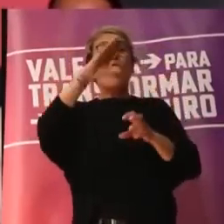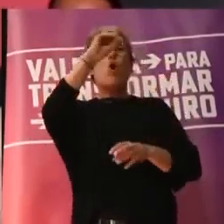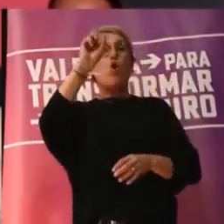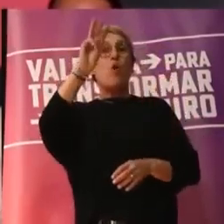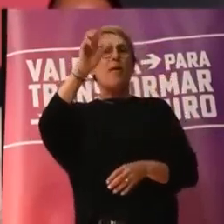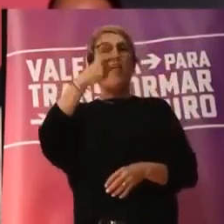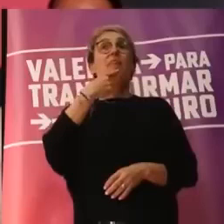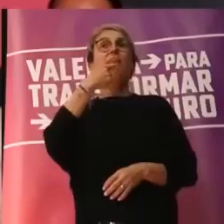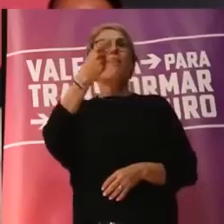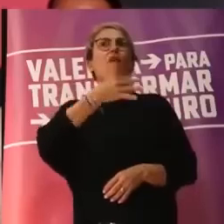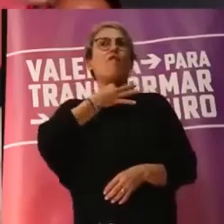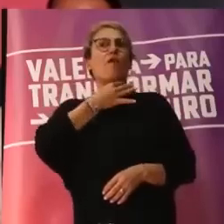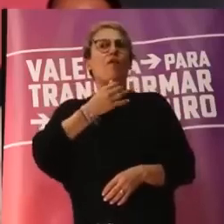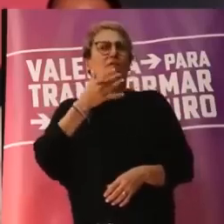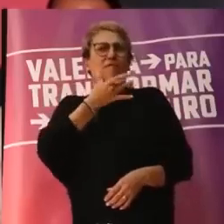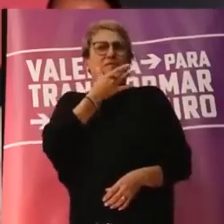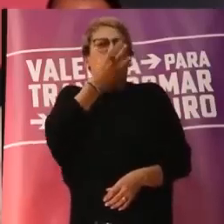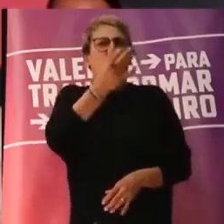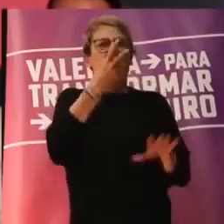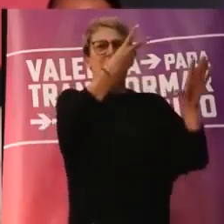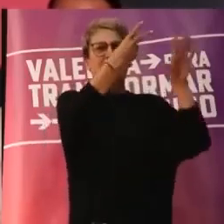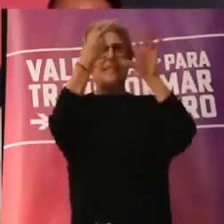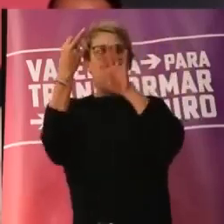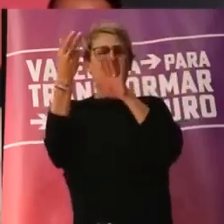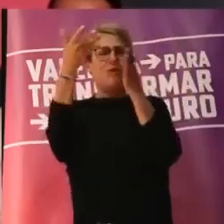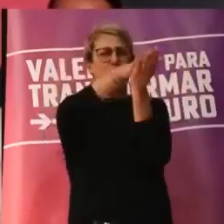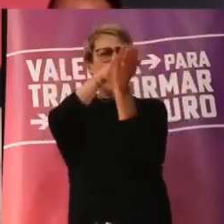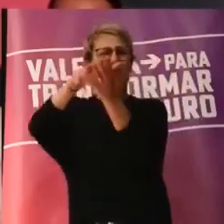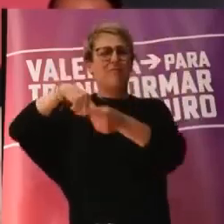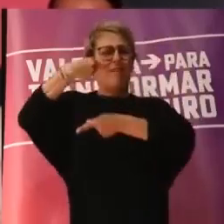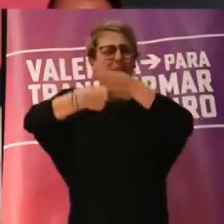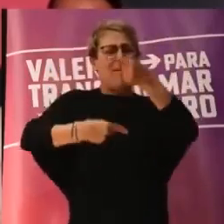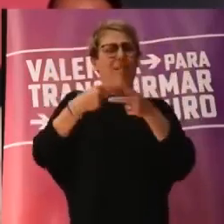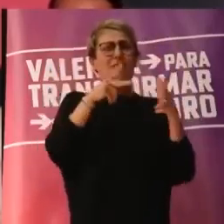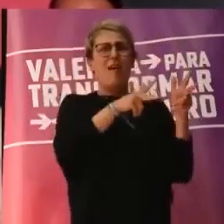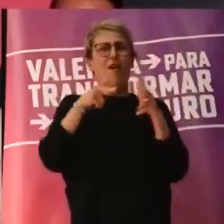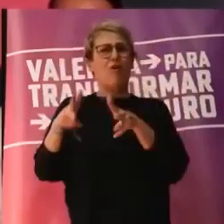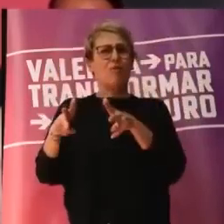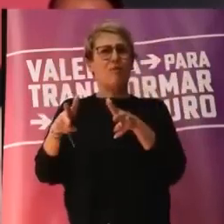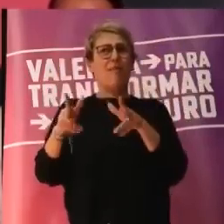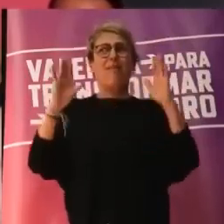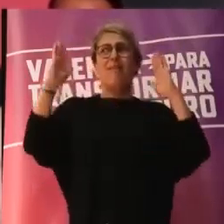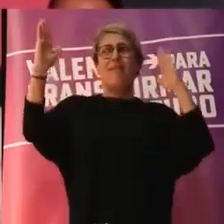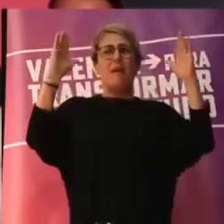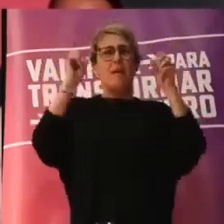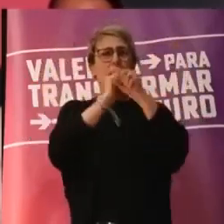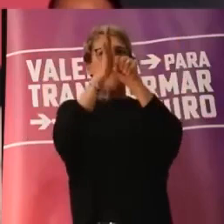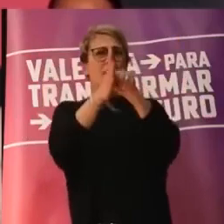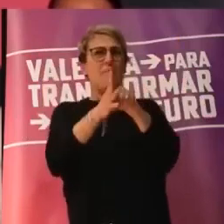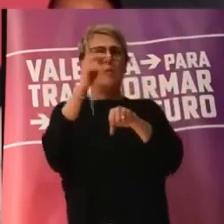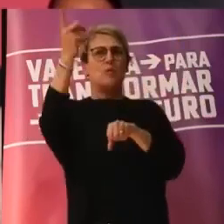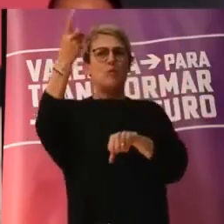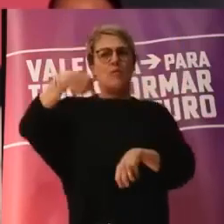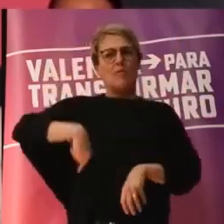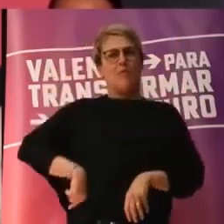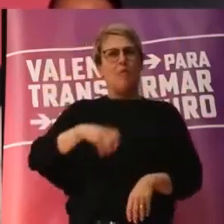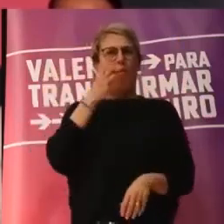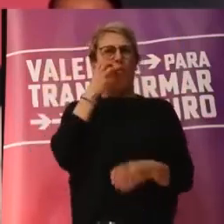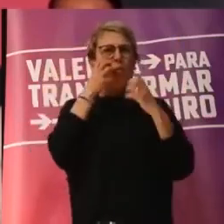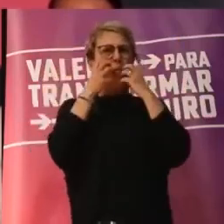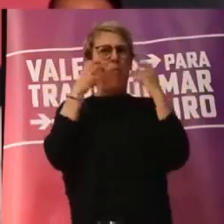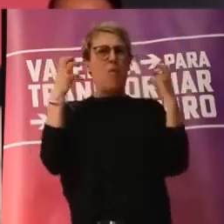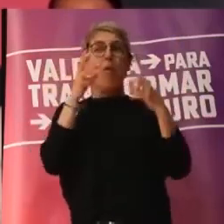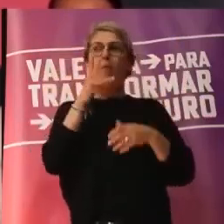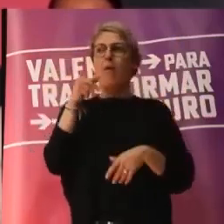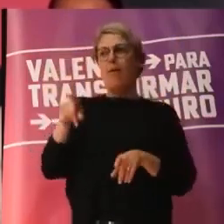una vergüenza, con 700 muertos cada día en los hospitales en plena pandemia, llevarte 500.000 porque tu hermana